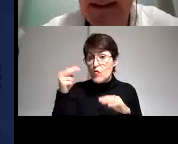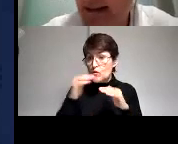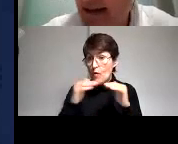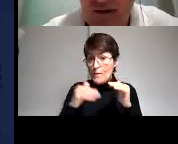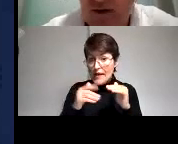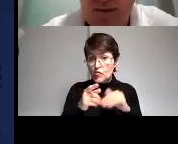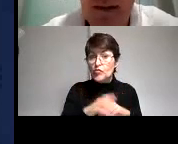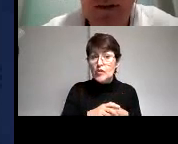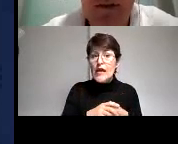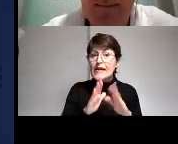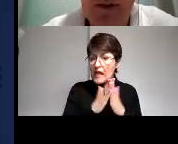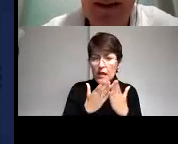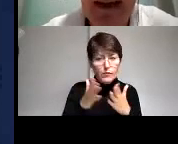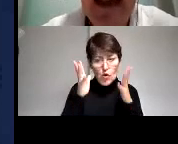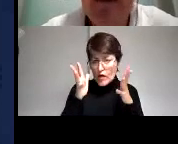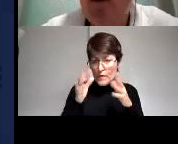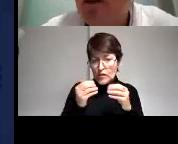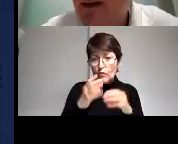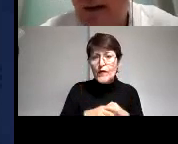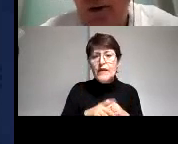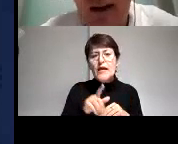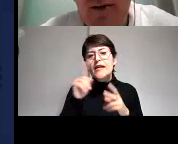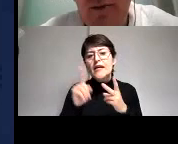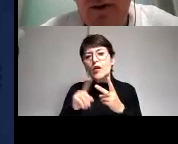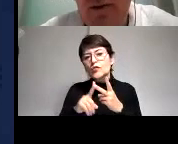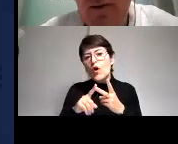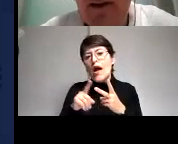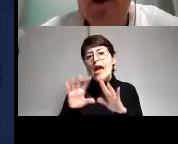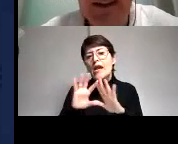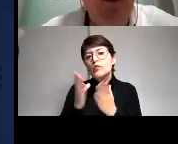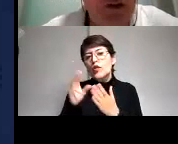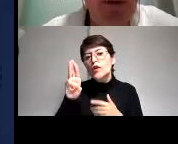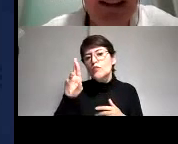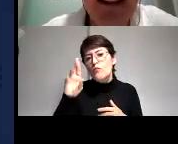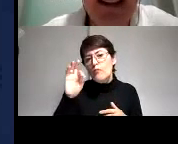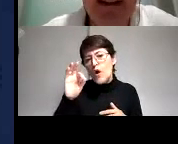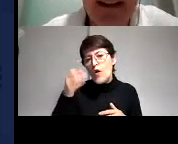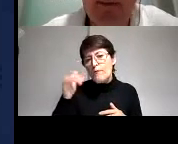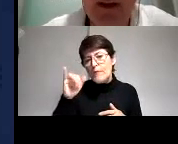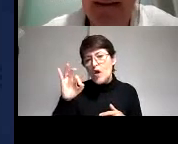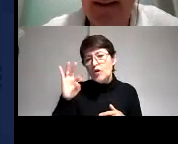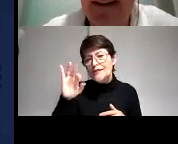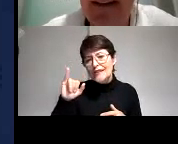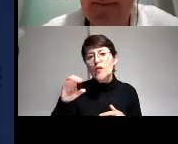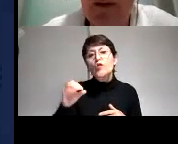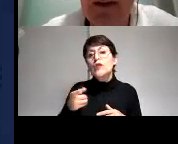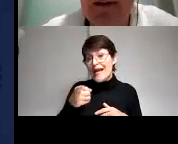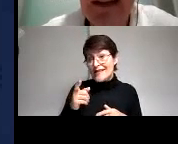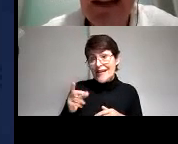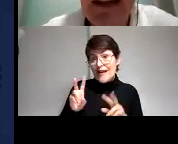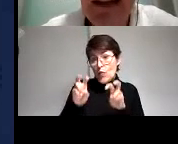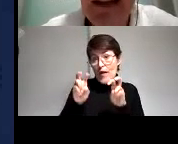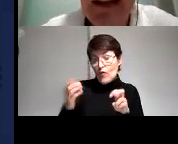dieta alcalina, que os lo recomiendo 100%. Y luego el revolucionario mundo de los probióticos, este lo veréis en las librerías porque acaba de salir hace